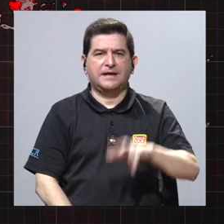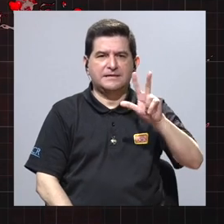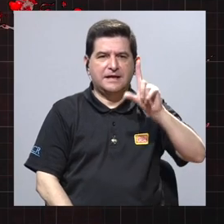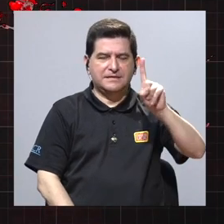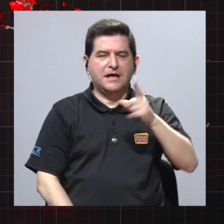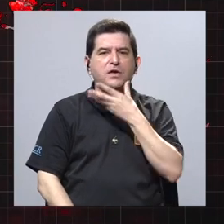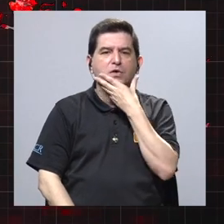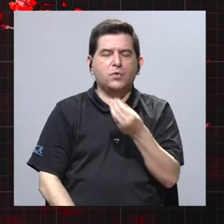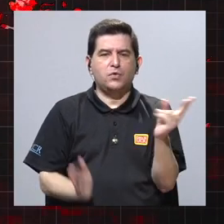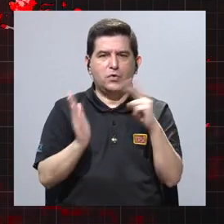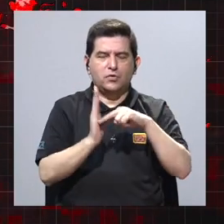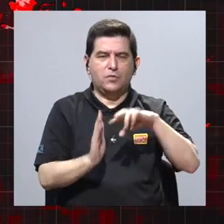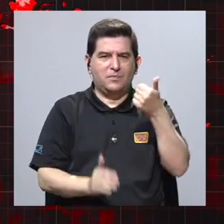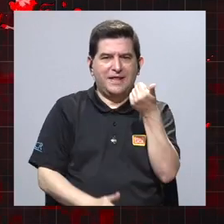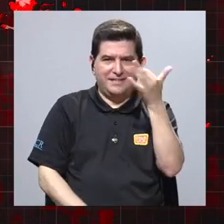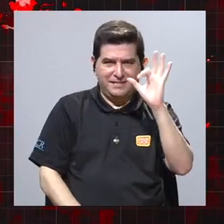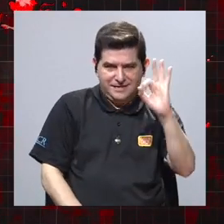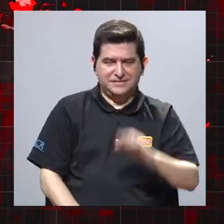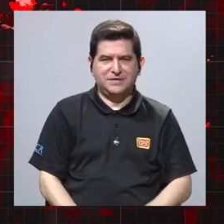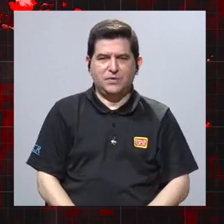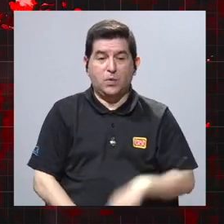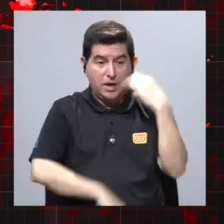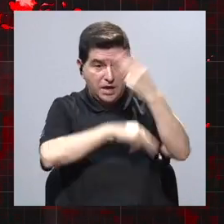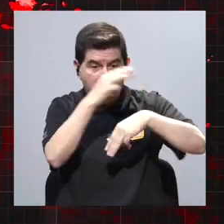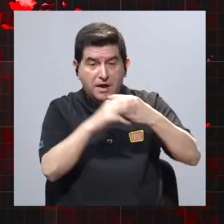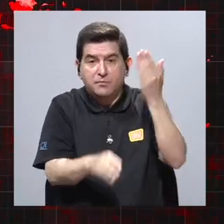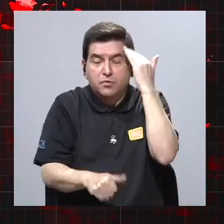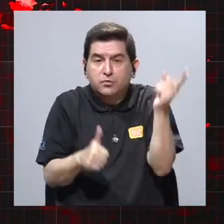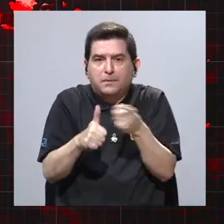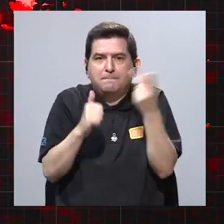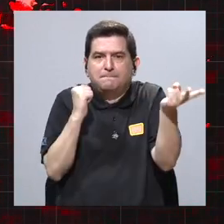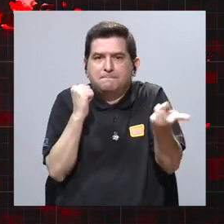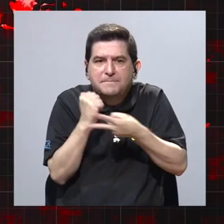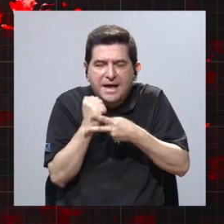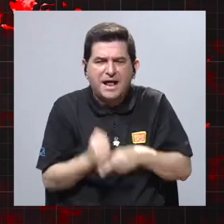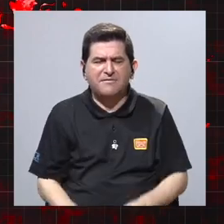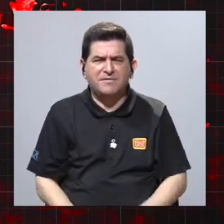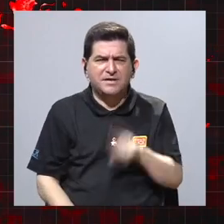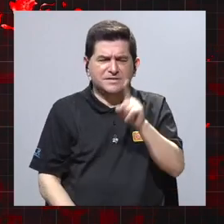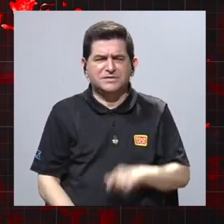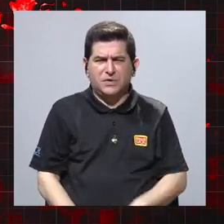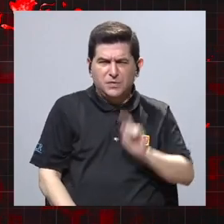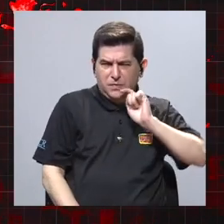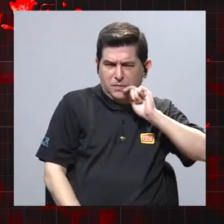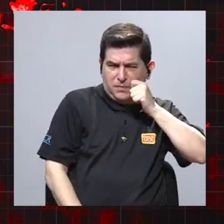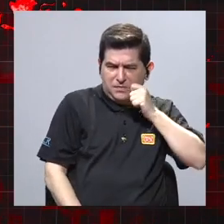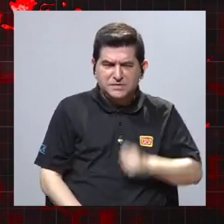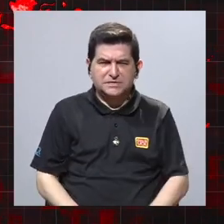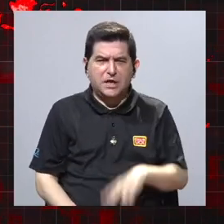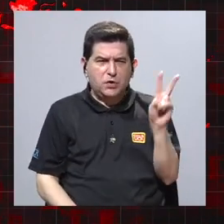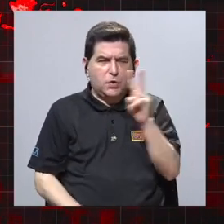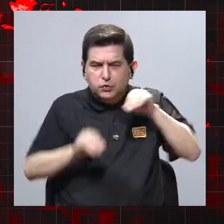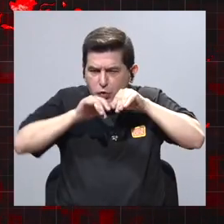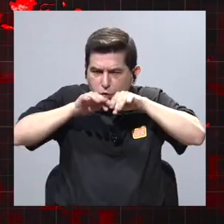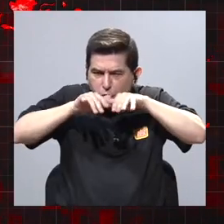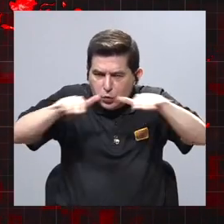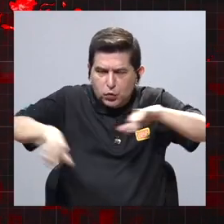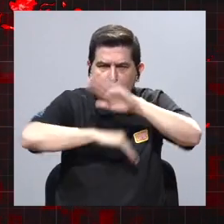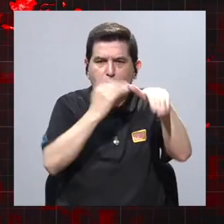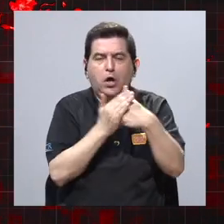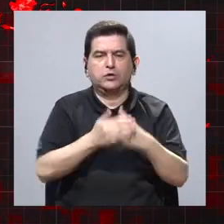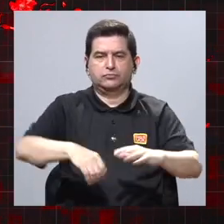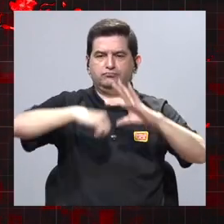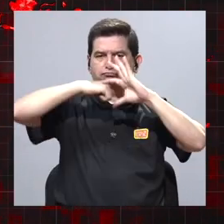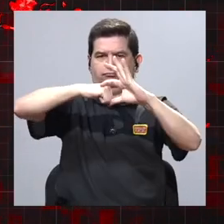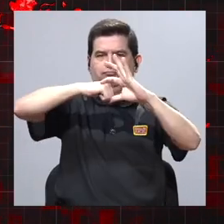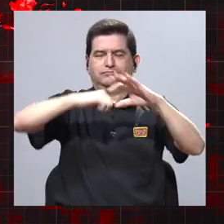El 31 de diciembre de 2019, el mundo supo por primera vez de un misterioso virus que se propagó rápidamente por